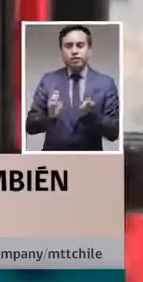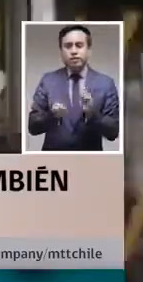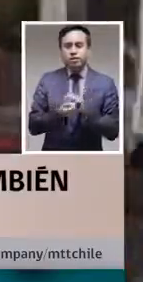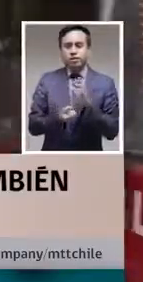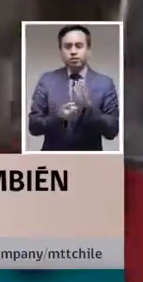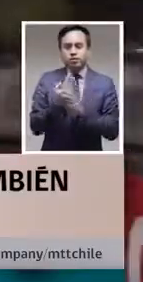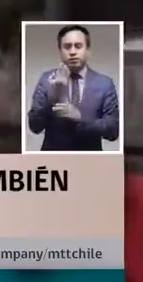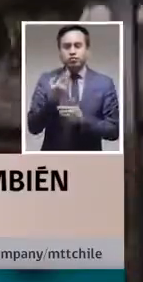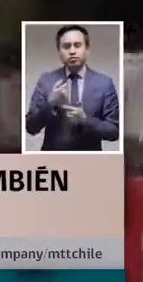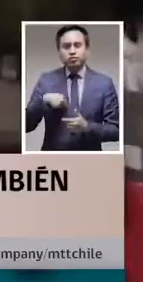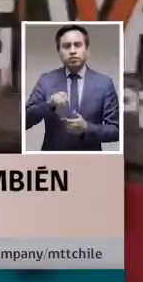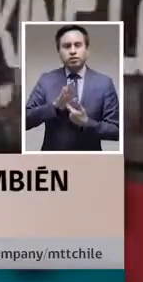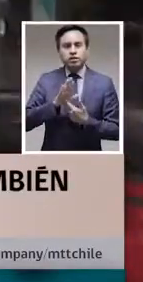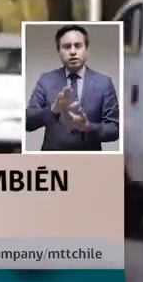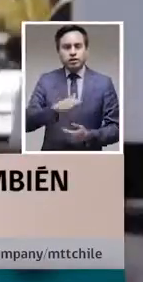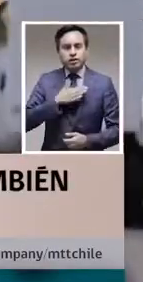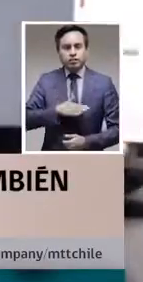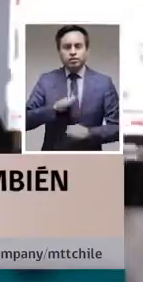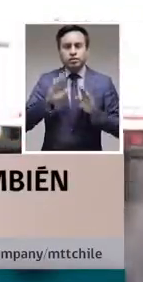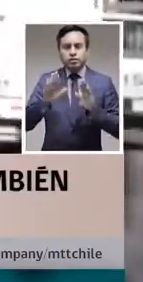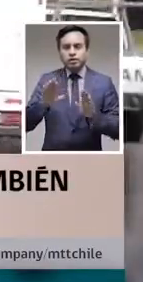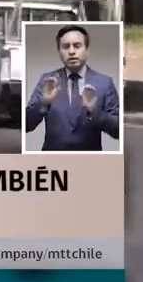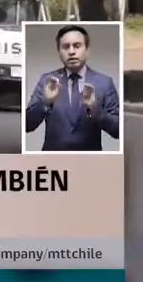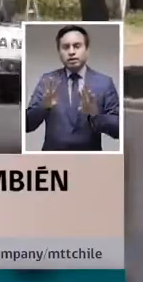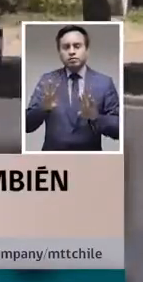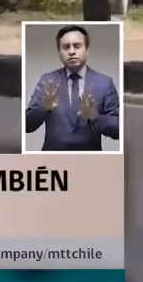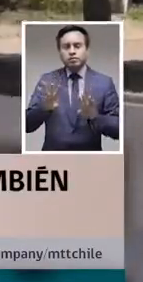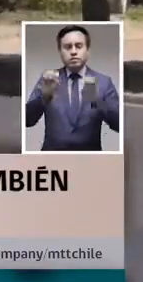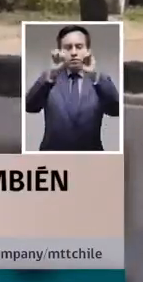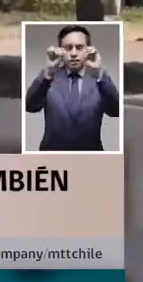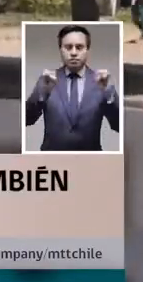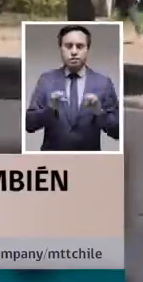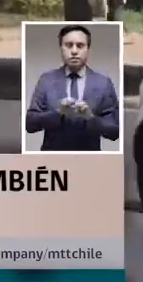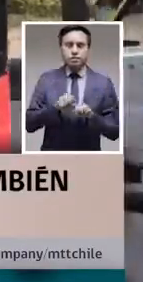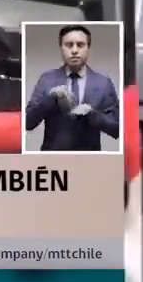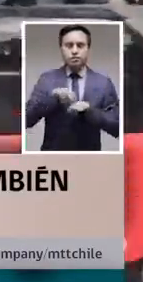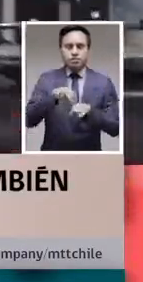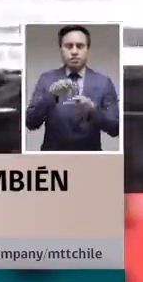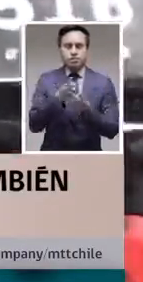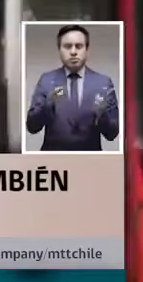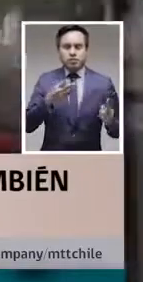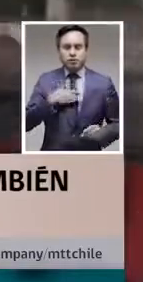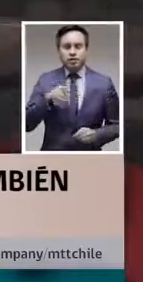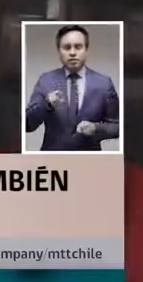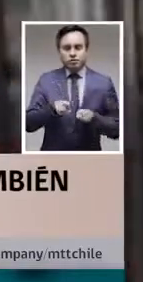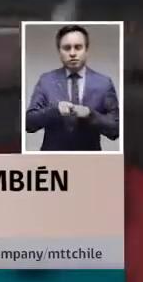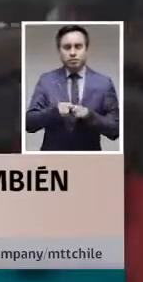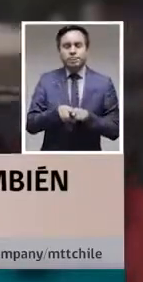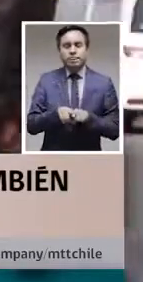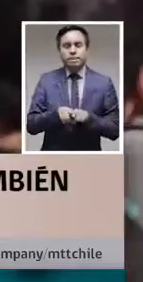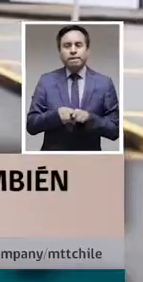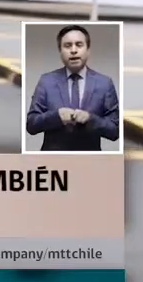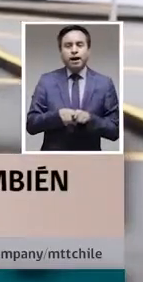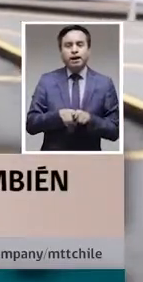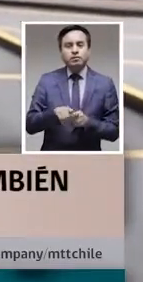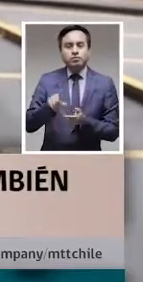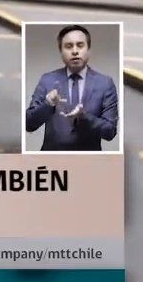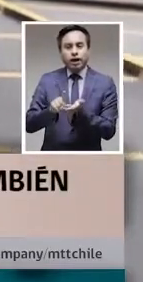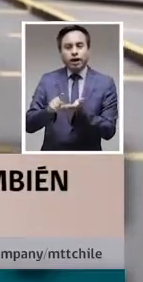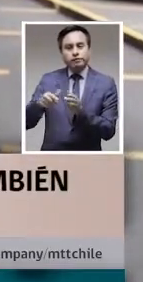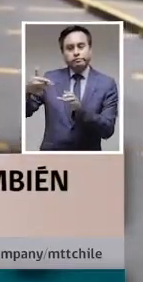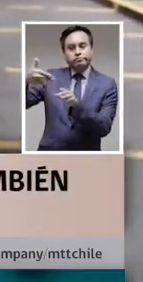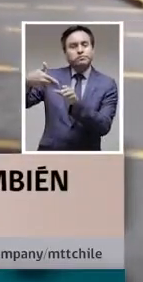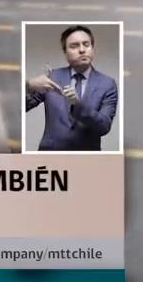modernos como los que nosotros queremos que sean característicos del sistema de transporte público. Hay electroterminales que no